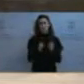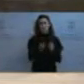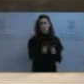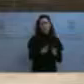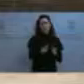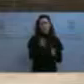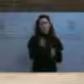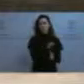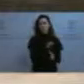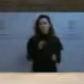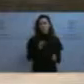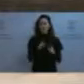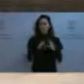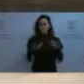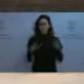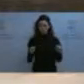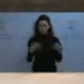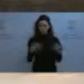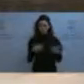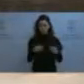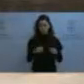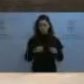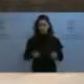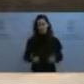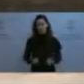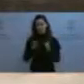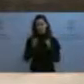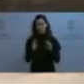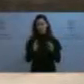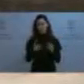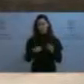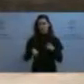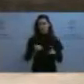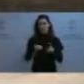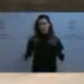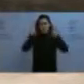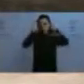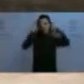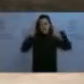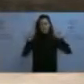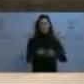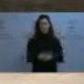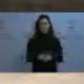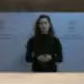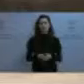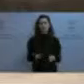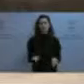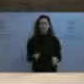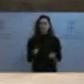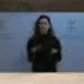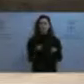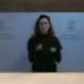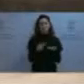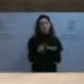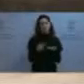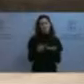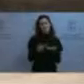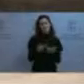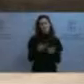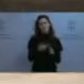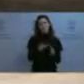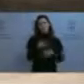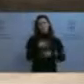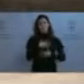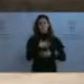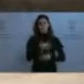Tráfico de Asturias y el subsector de tráfico correspondiente de la Guardia Civil. Las regulaciones que se establecen por el Parque